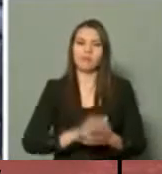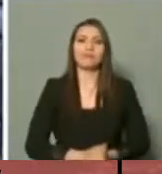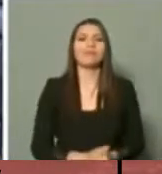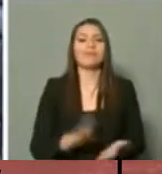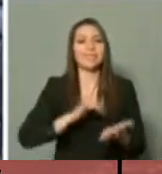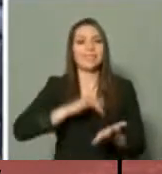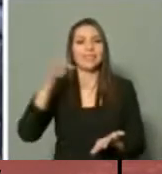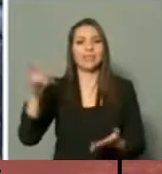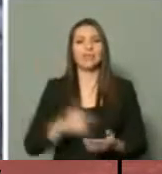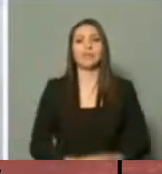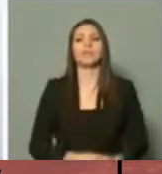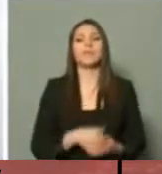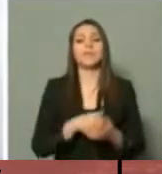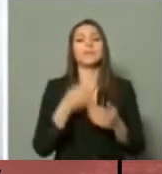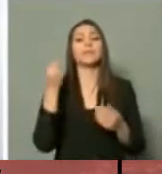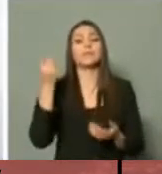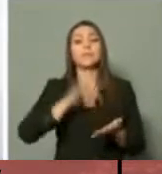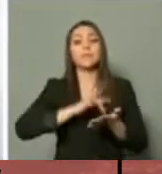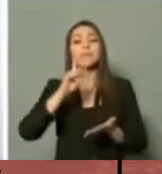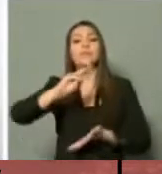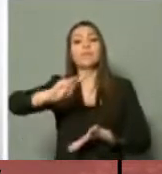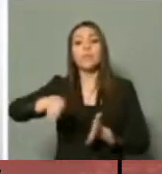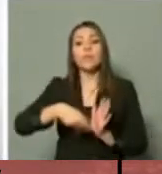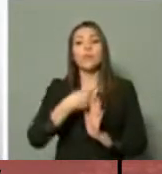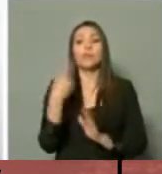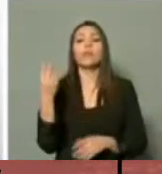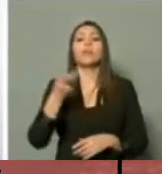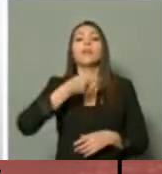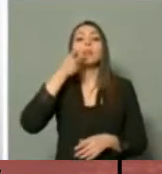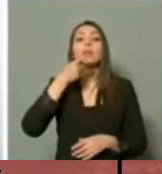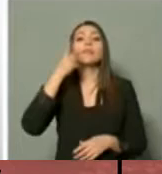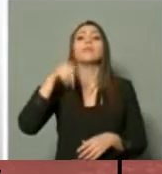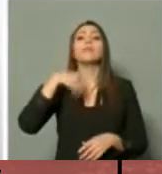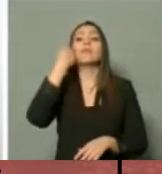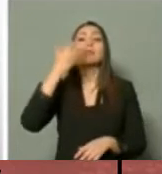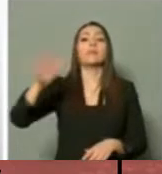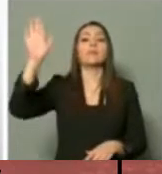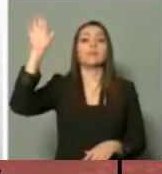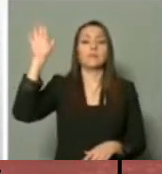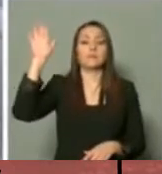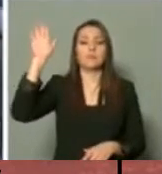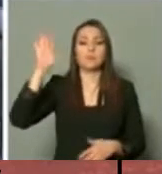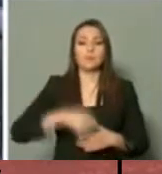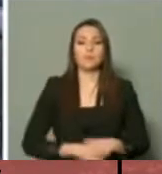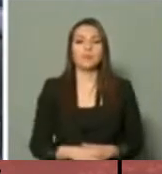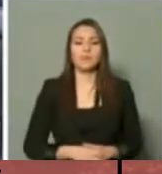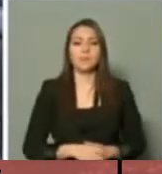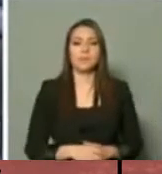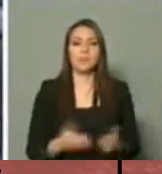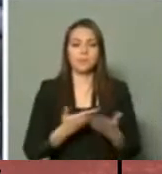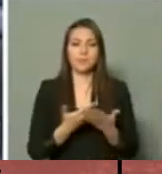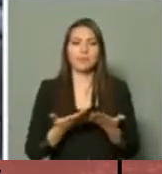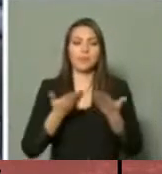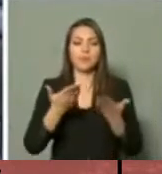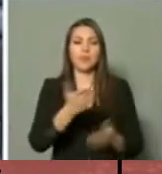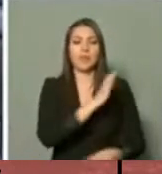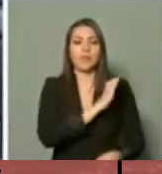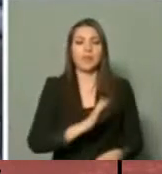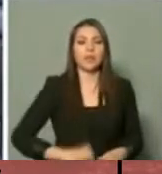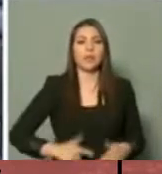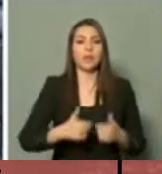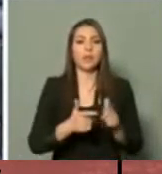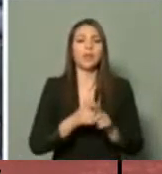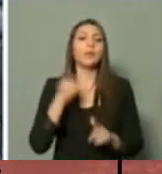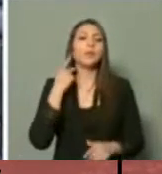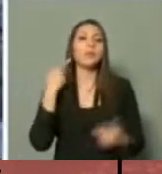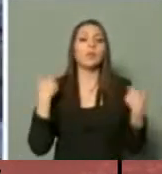3 minutos con 50 segundos en su bolsa de tiempo. Candidatos, nuevamente, hacemos la pregunta. ¿Quién desea hacer uso de la voz? Tiene la palabra el candidato del Partido